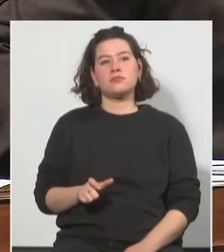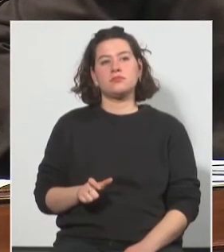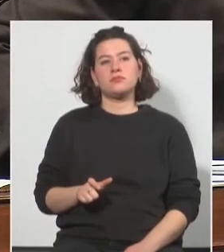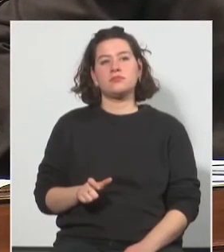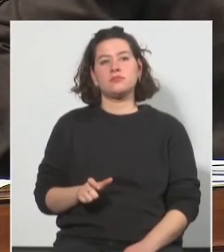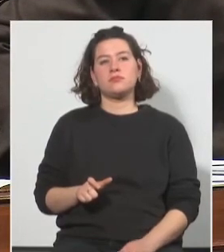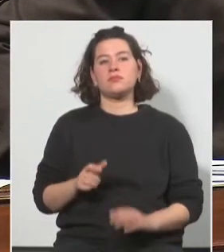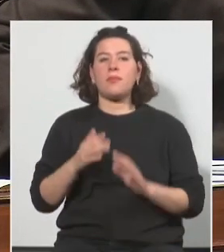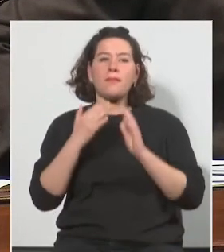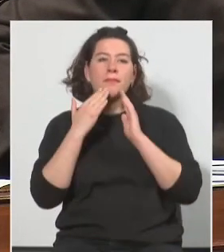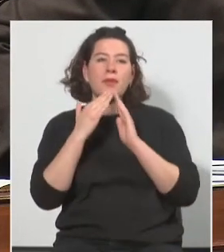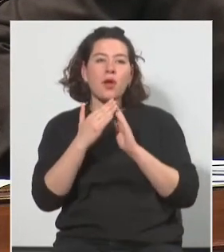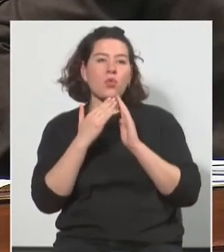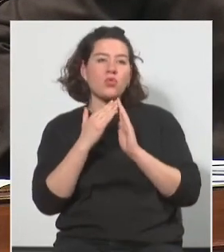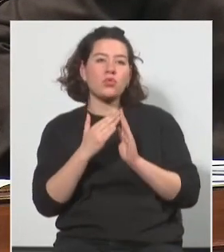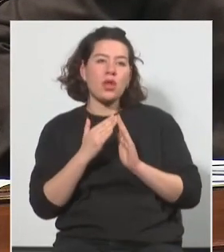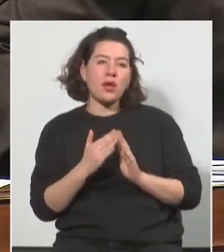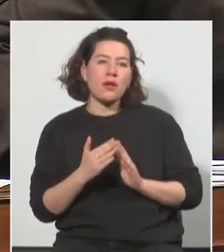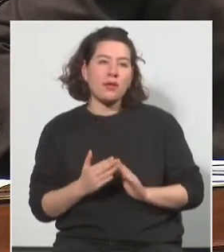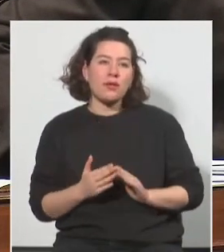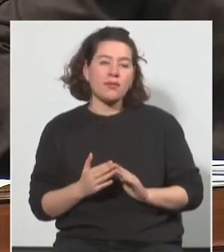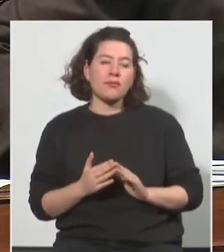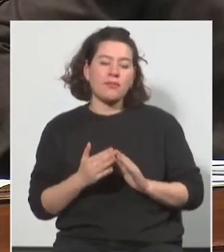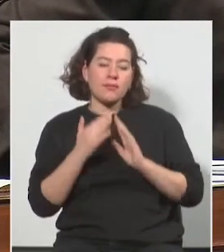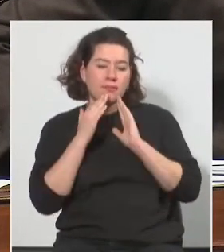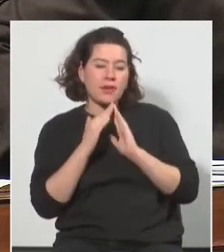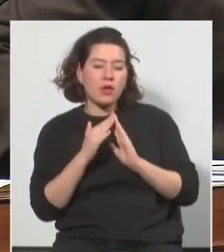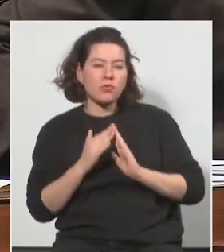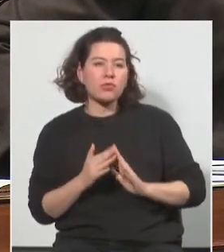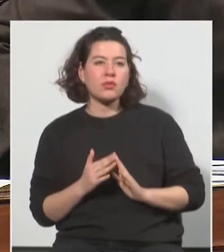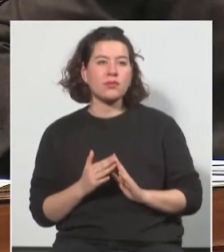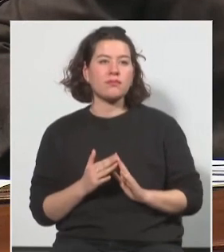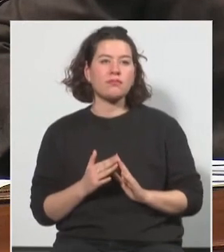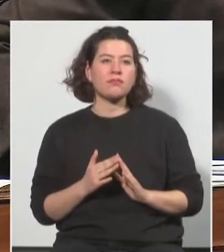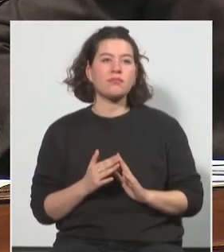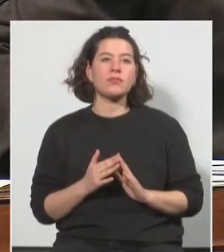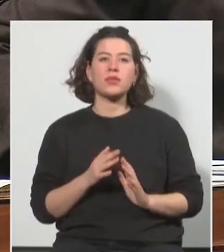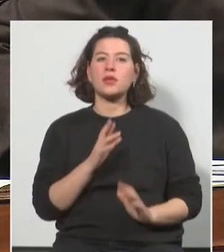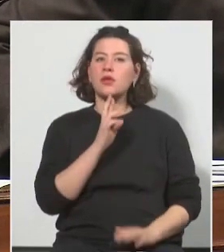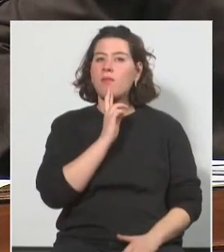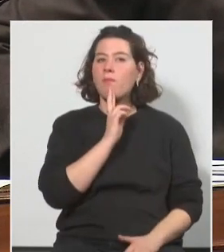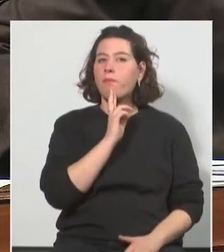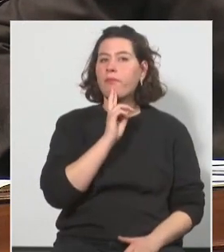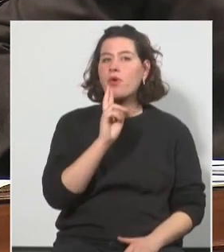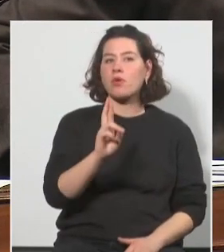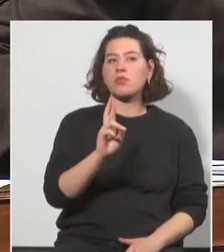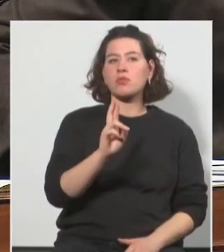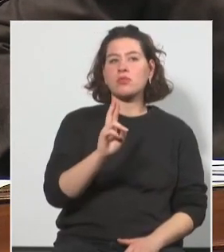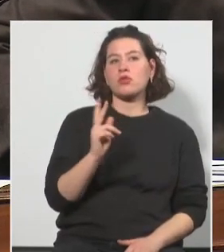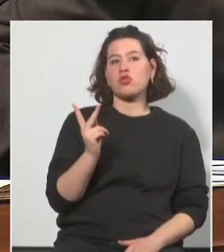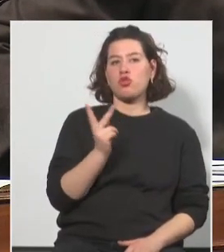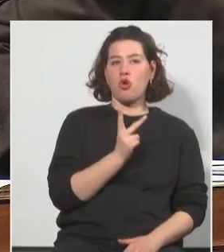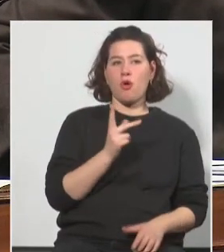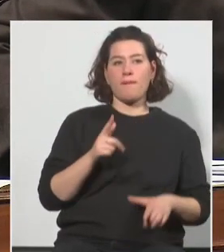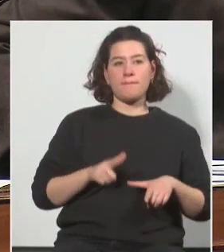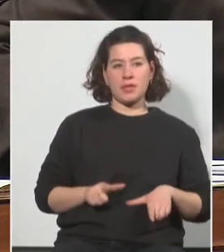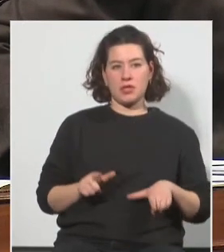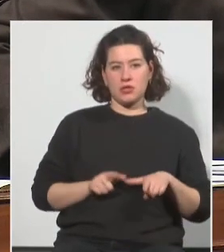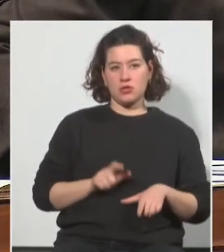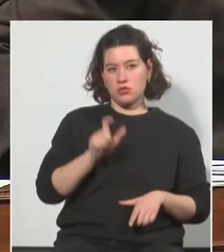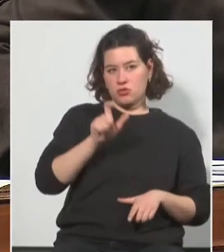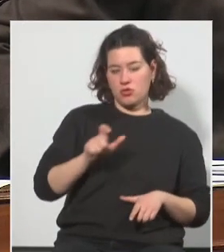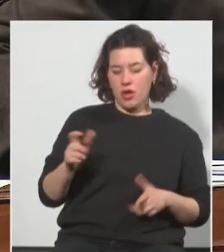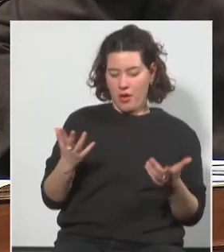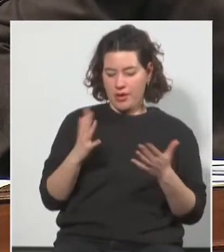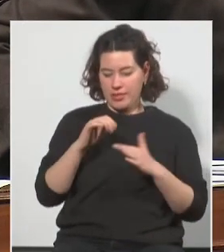hizo sus preguntas y las preguntas fueron respondidas por ambos ministros acá